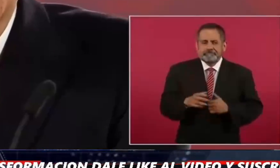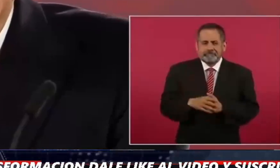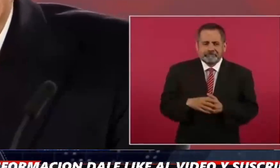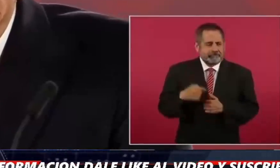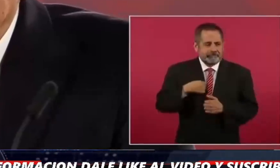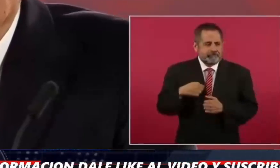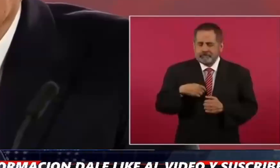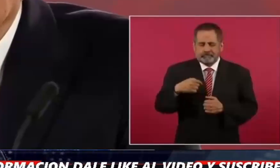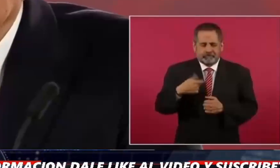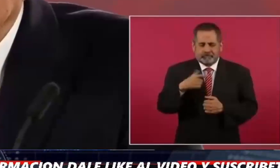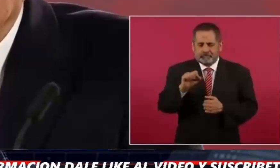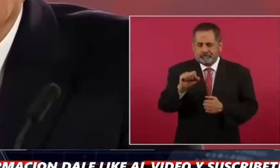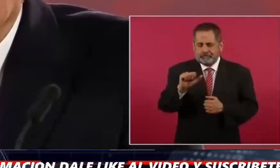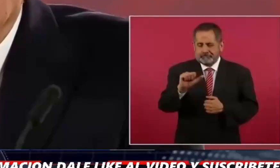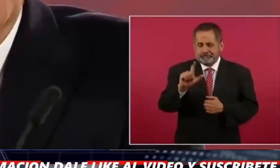Salinas,